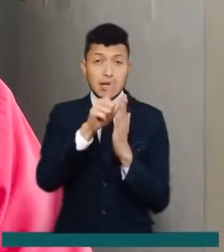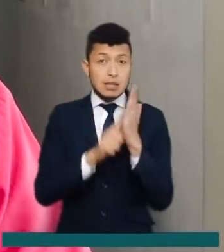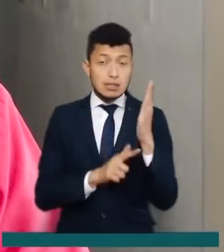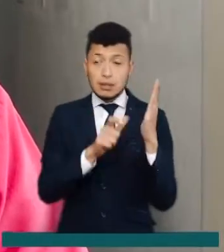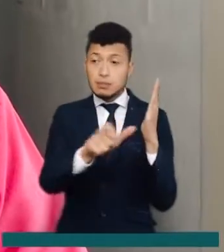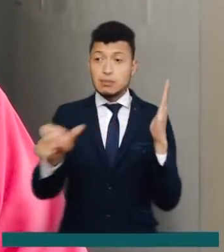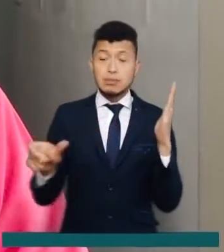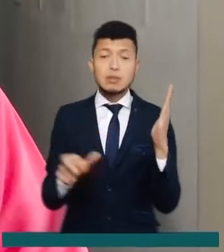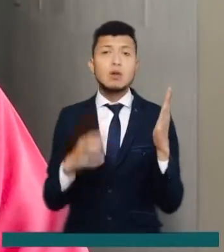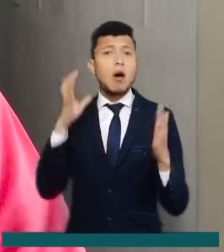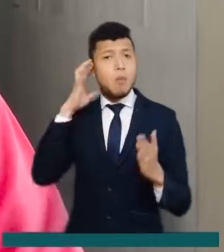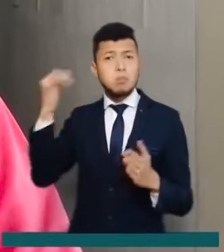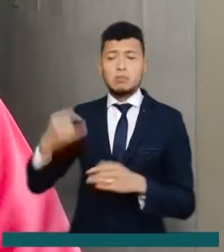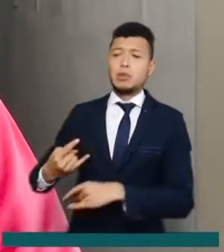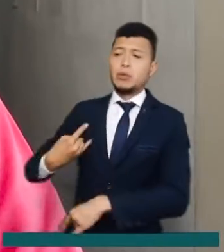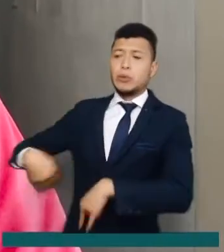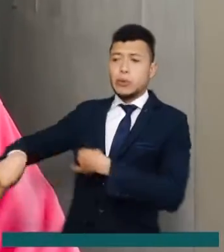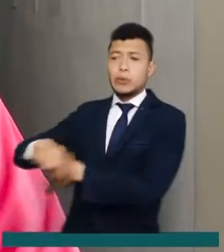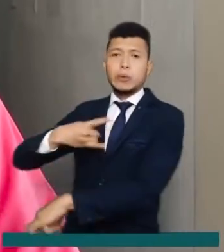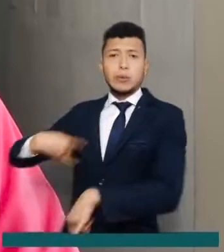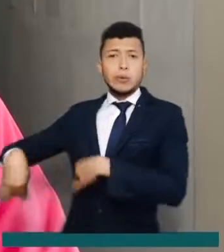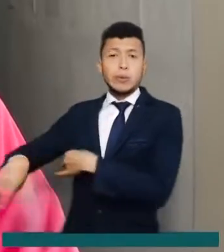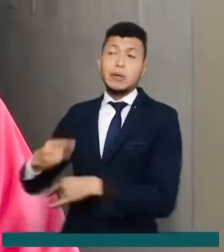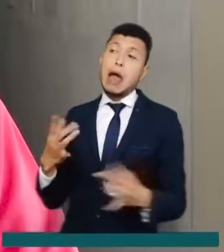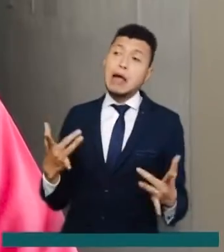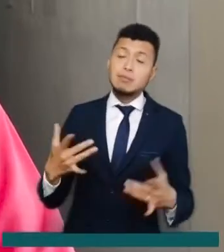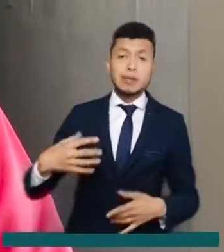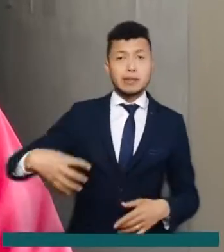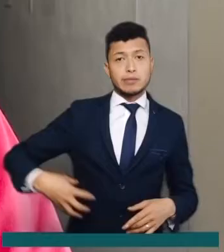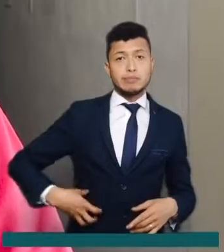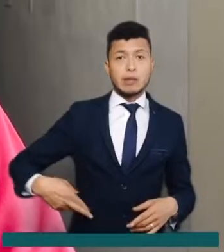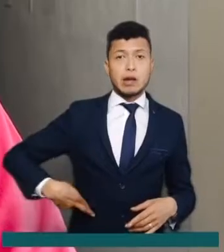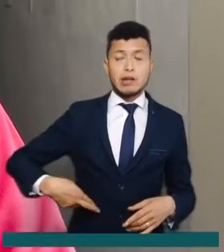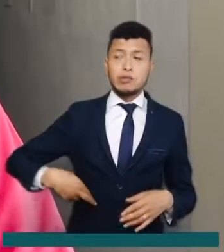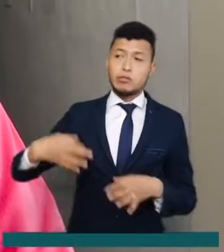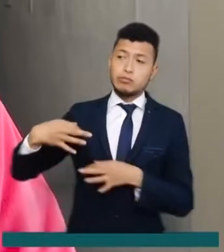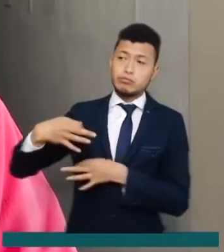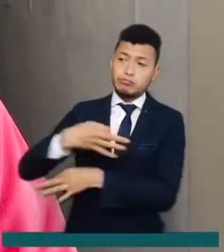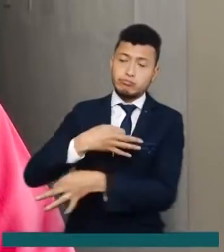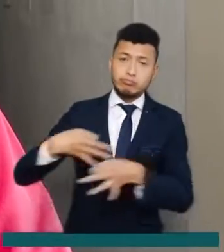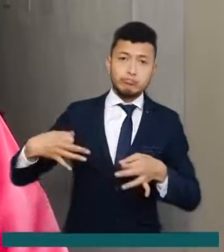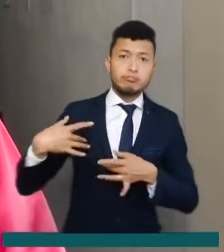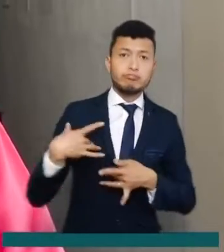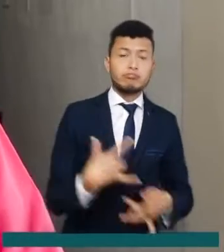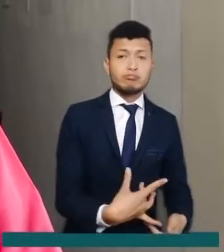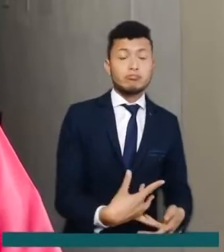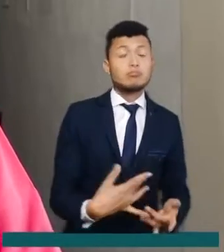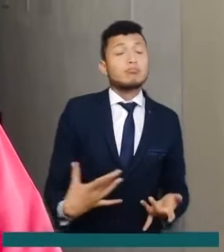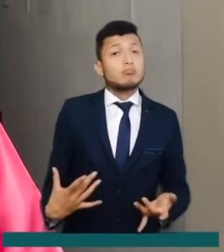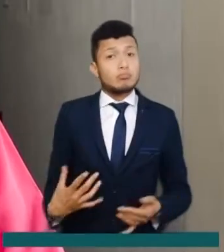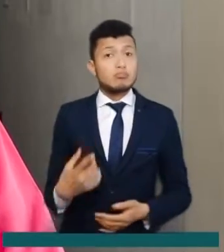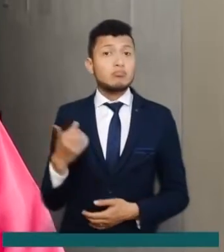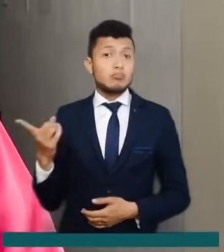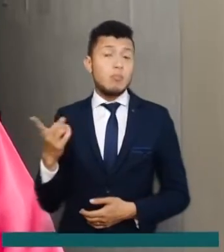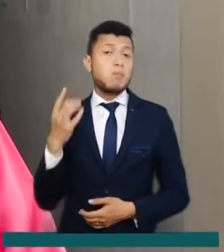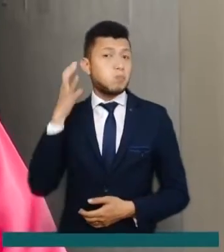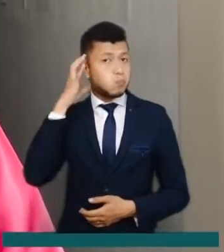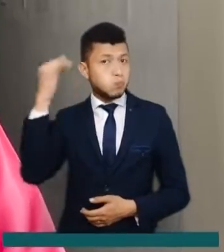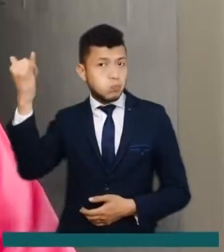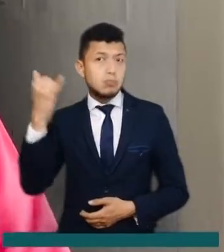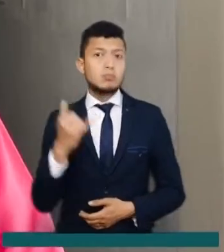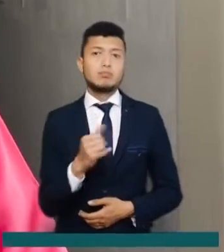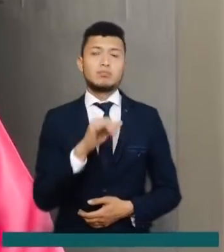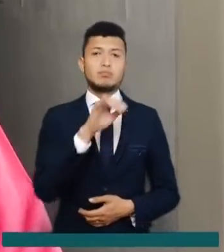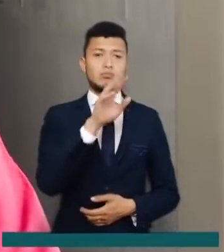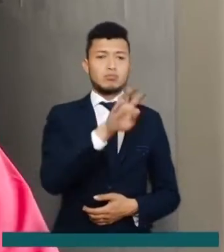están en proceso de hemodiálisis, que están esperando que sean trasplantadas. Tenemos un total de 98 pacientes que están en